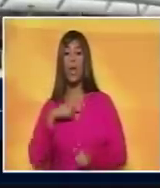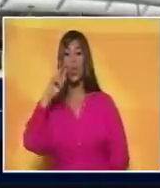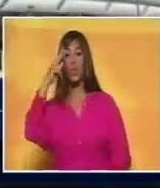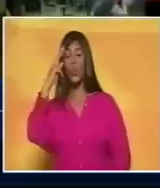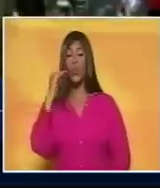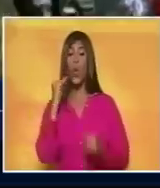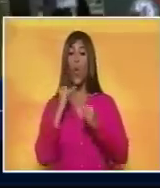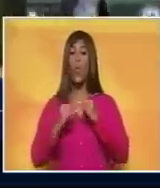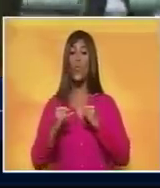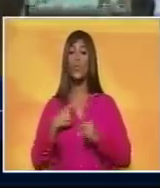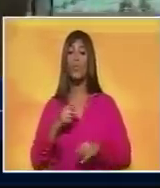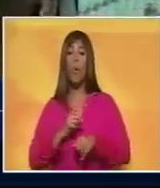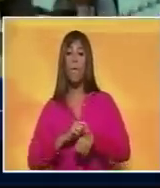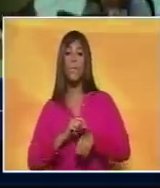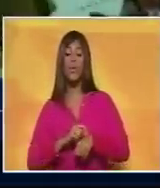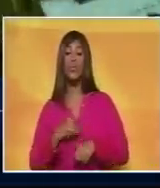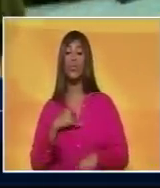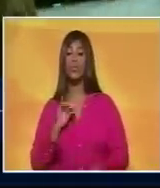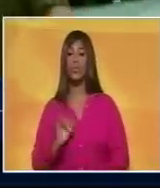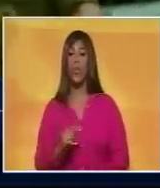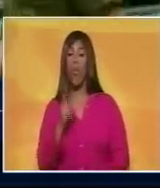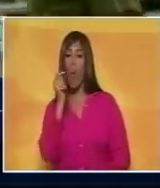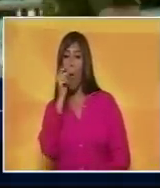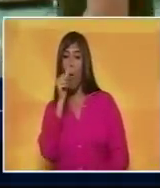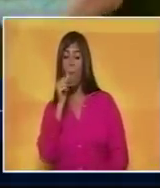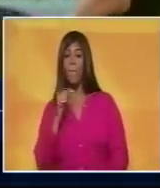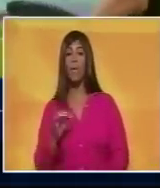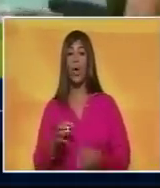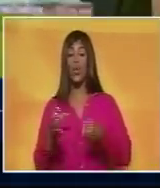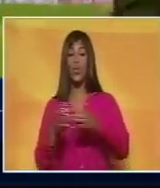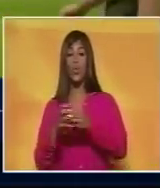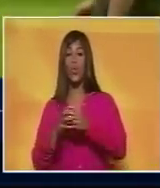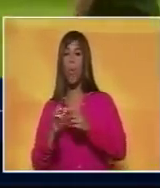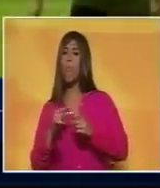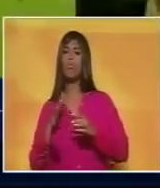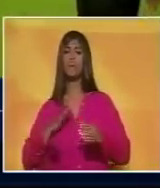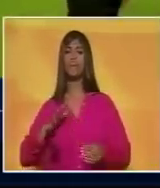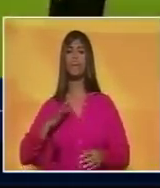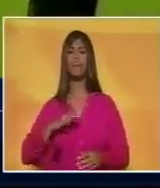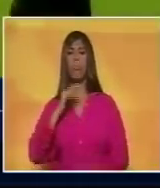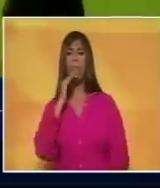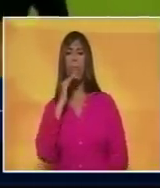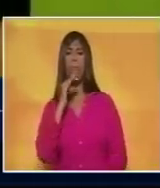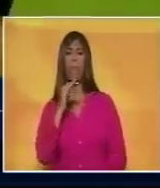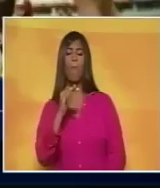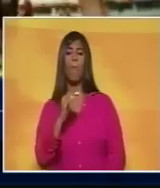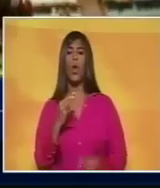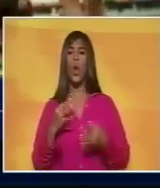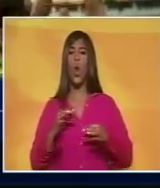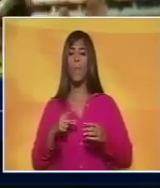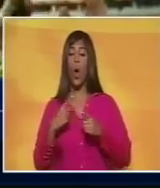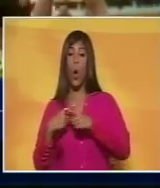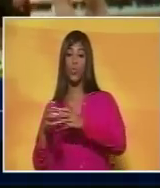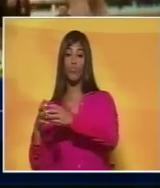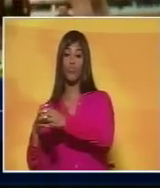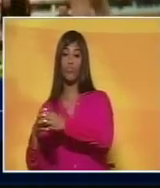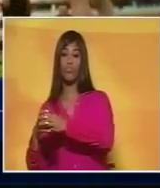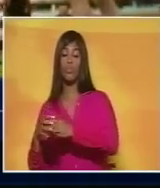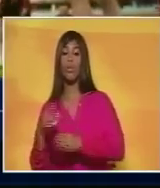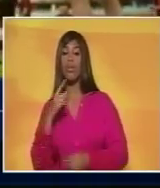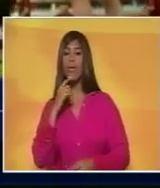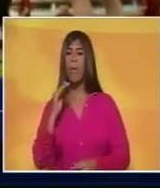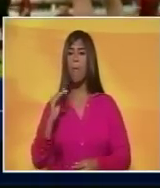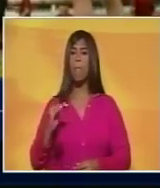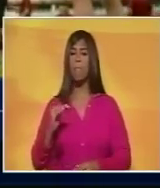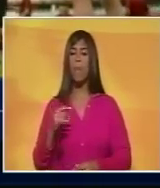último minuto de N'Golo Kanté y Gary Cahill. En el Arsenal todo lo contrario, un clima distendido bajo el mando de Unai Emery pese a las